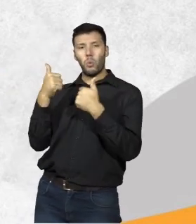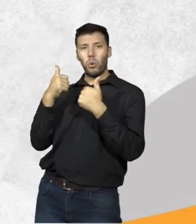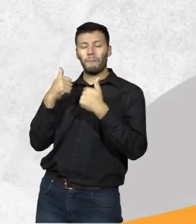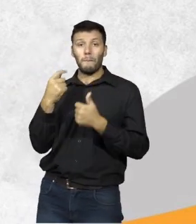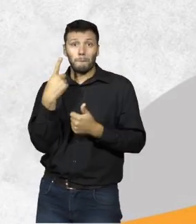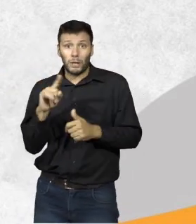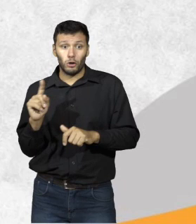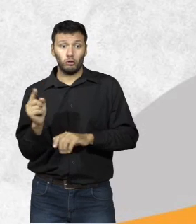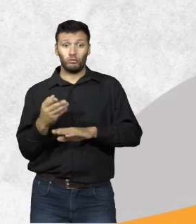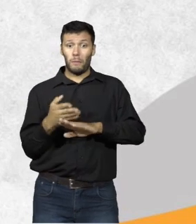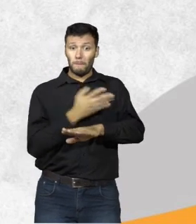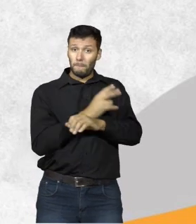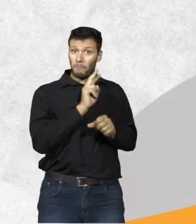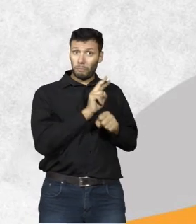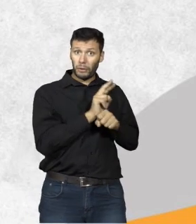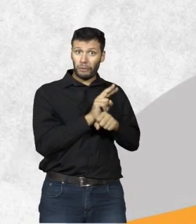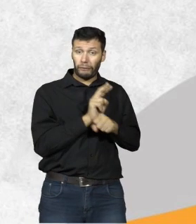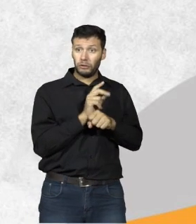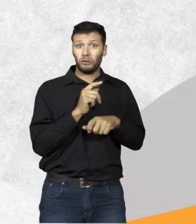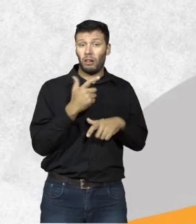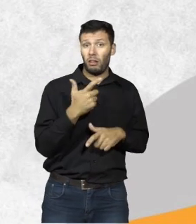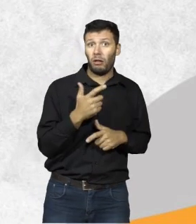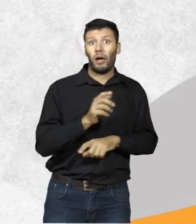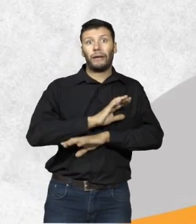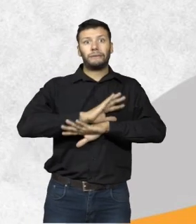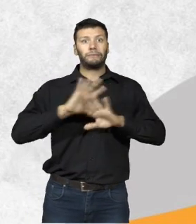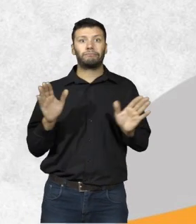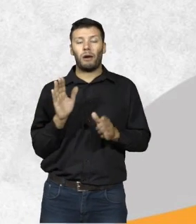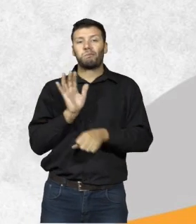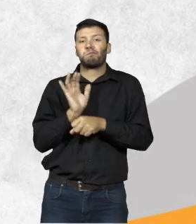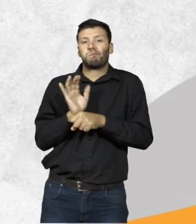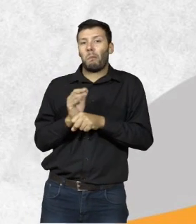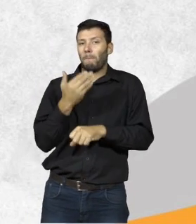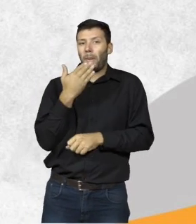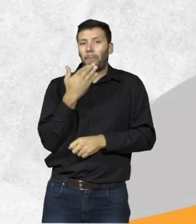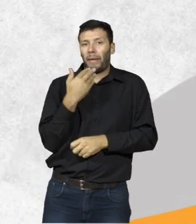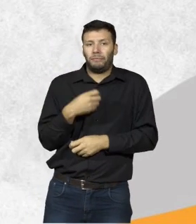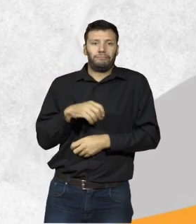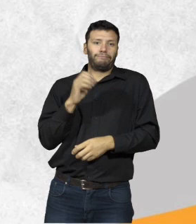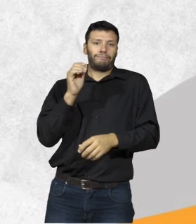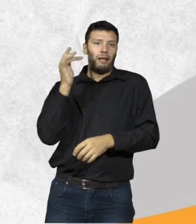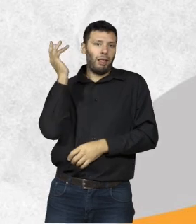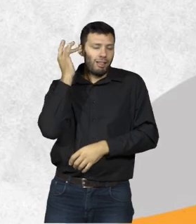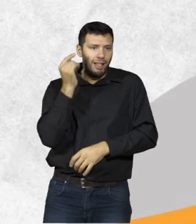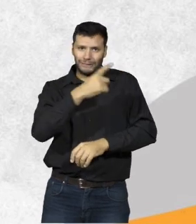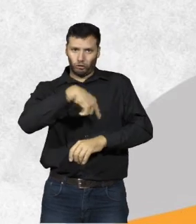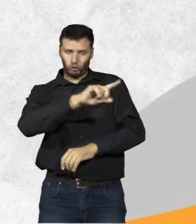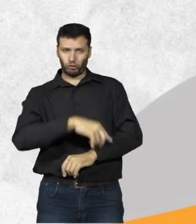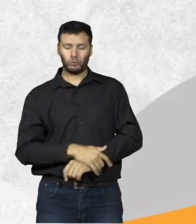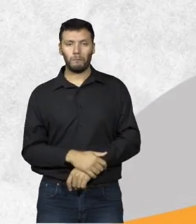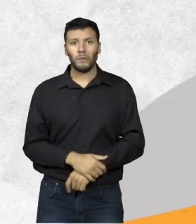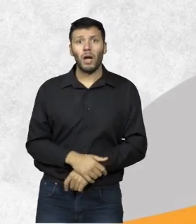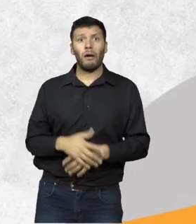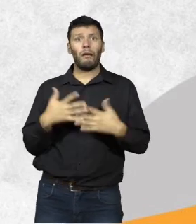protección, es meramente papeles. Y acá es un poco, dirán, ¿qué hace